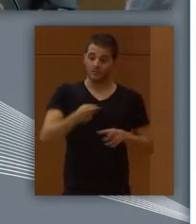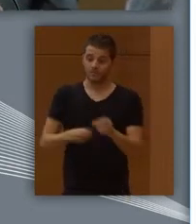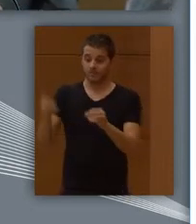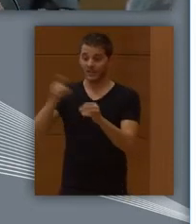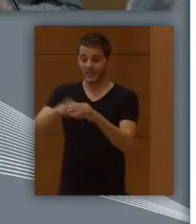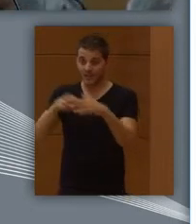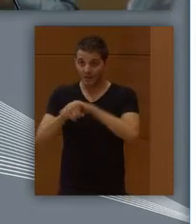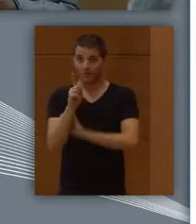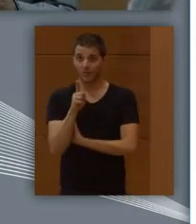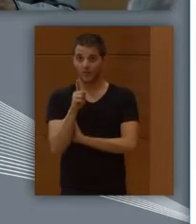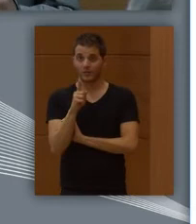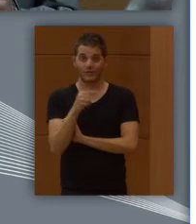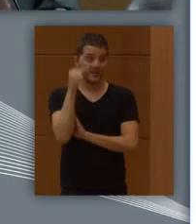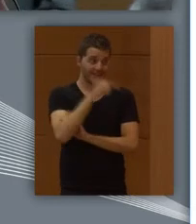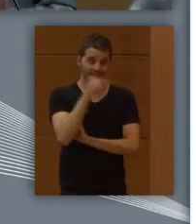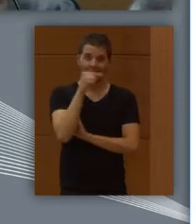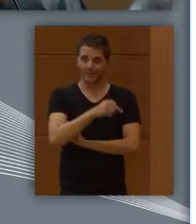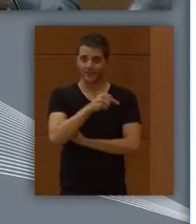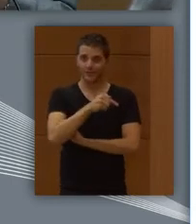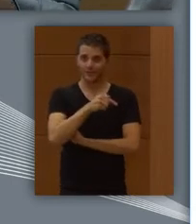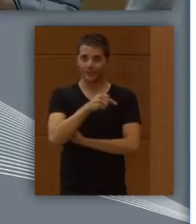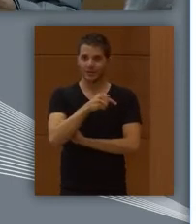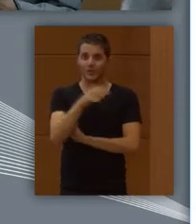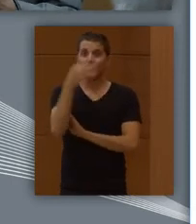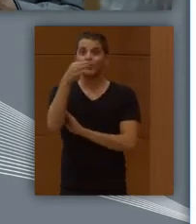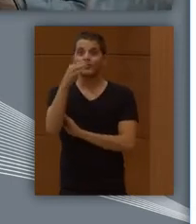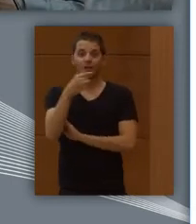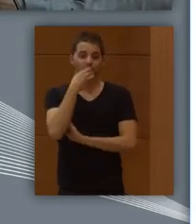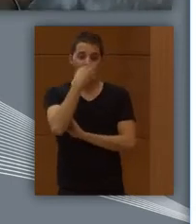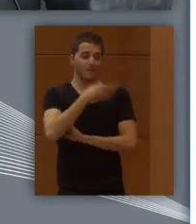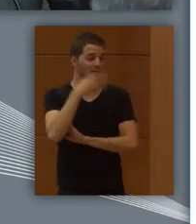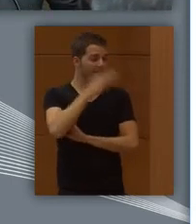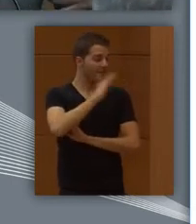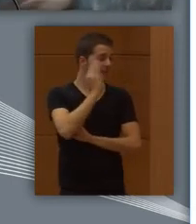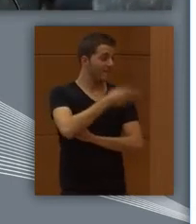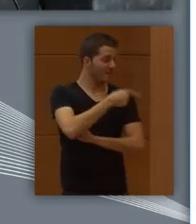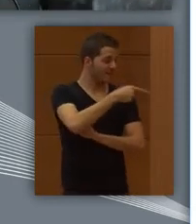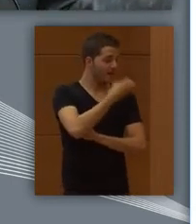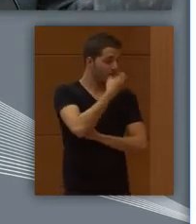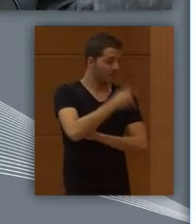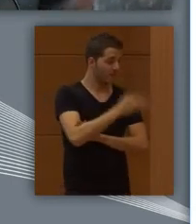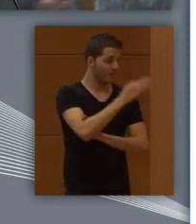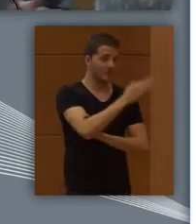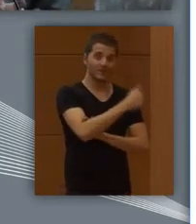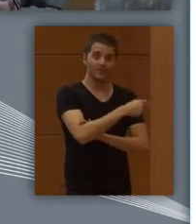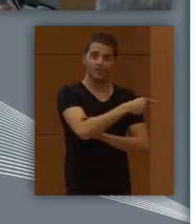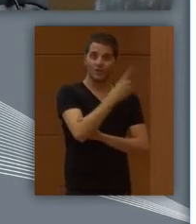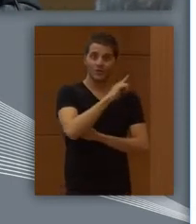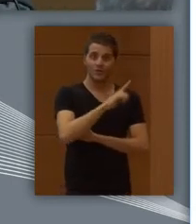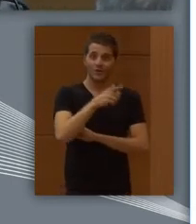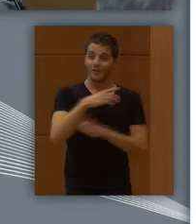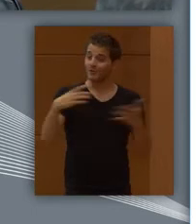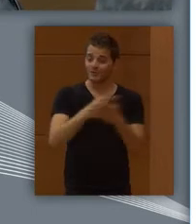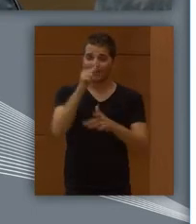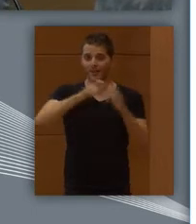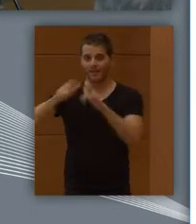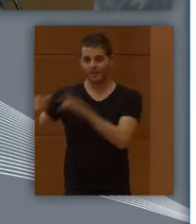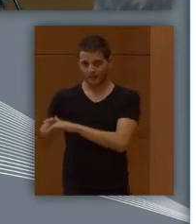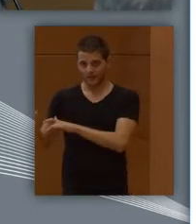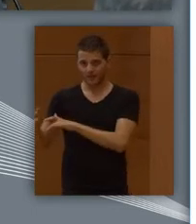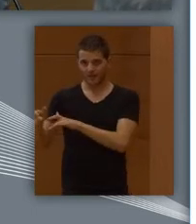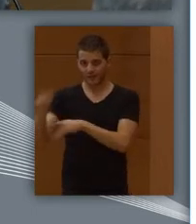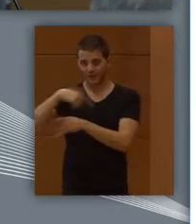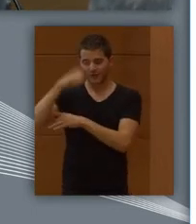e inclusiva, eso no solo va a ser bueno para ellas, sino que va a generar un progreso para toda la población. Es decir, sabemos que